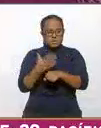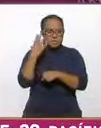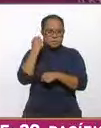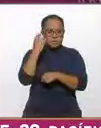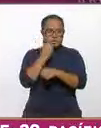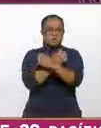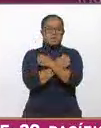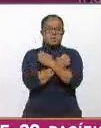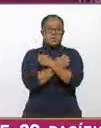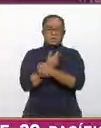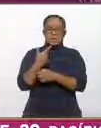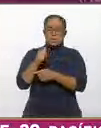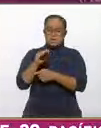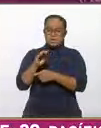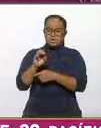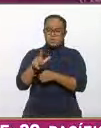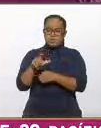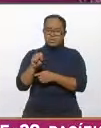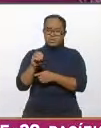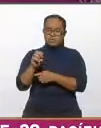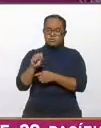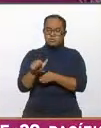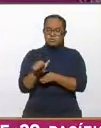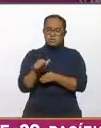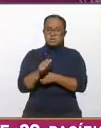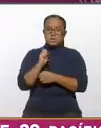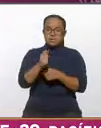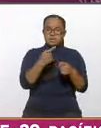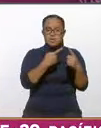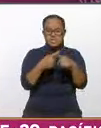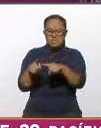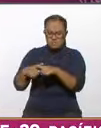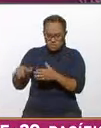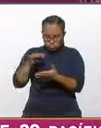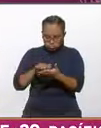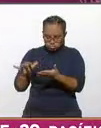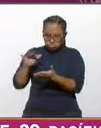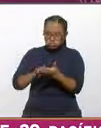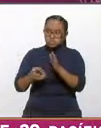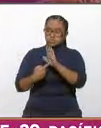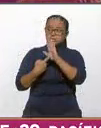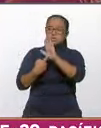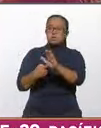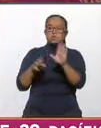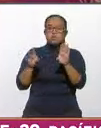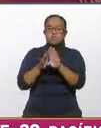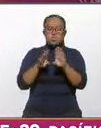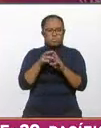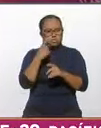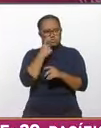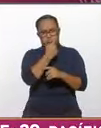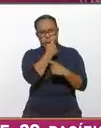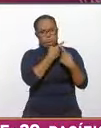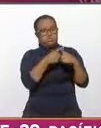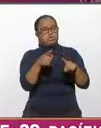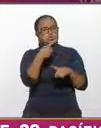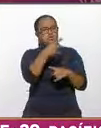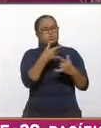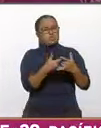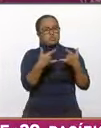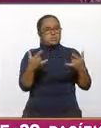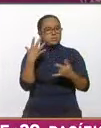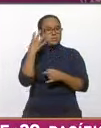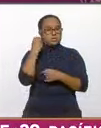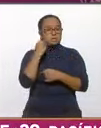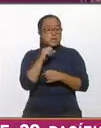Educación, Gabriel Sosa Plata. Son distintos textos que muestran perspectivas diversas acerca de la historia de la radio. Él